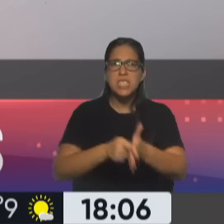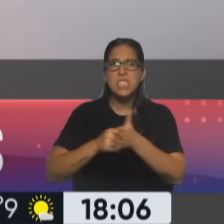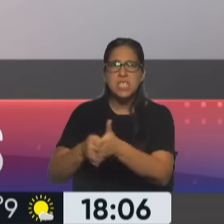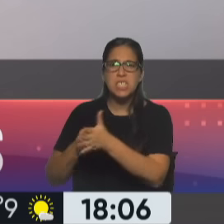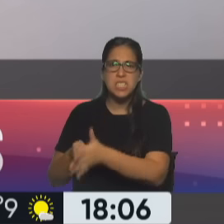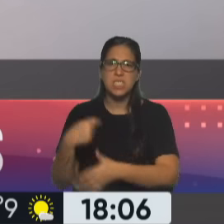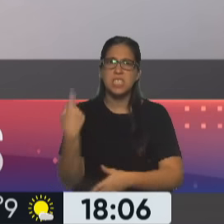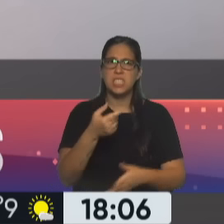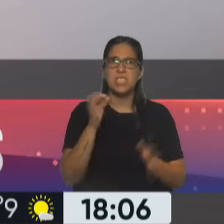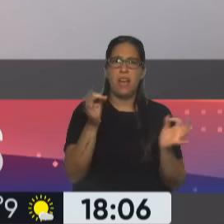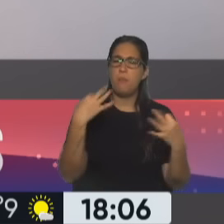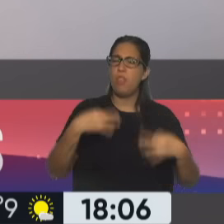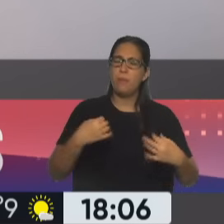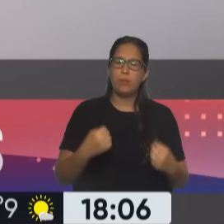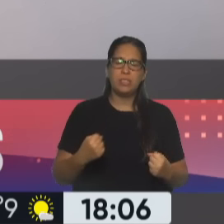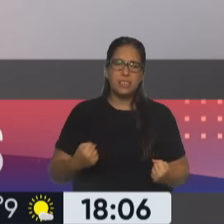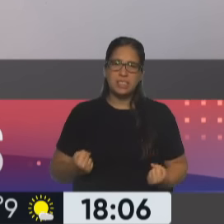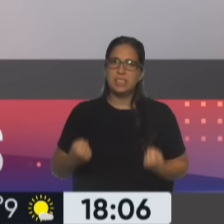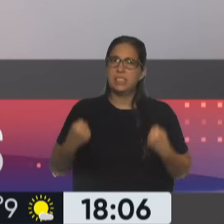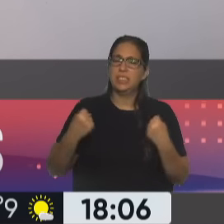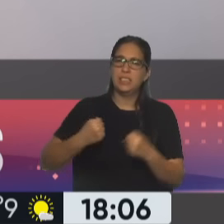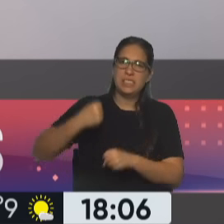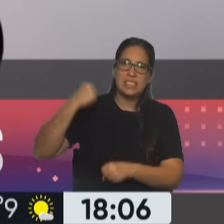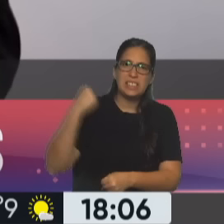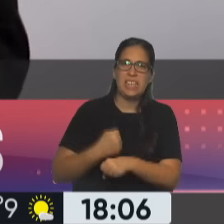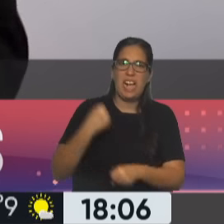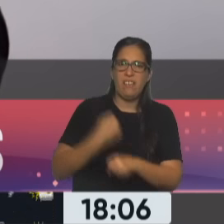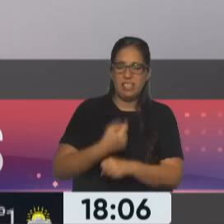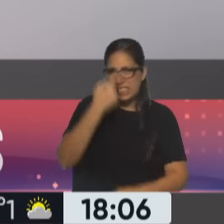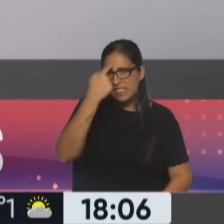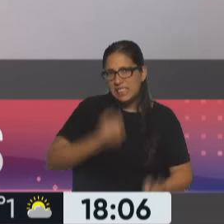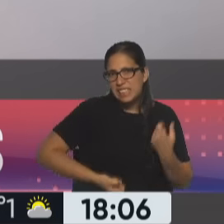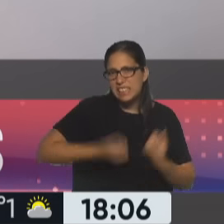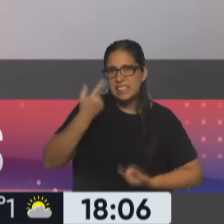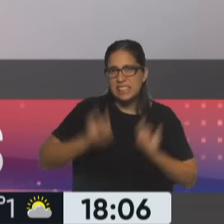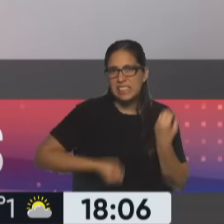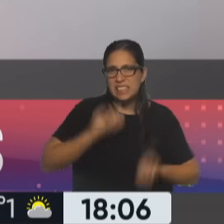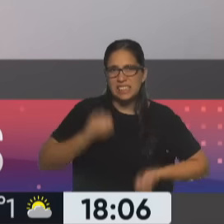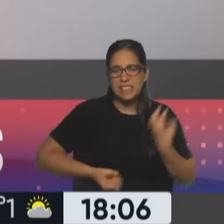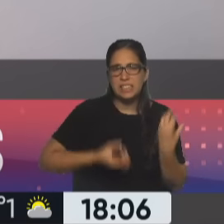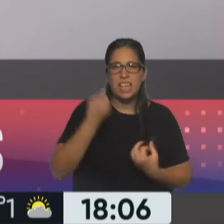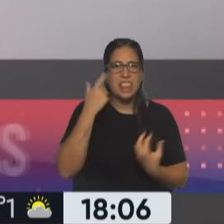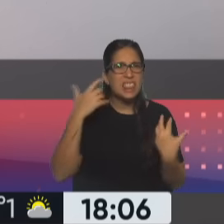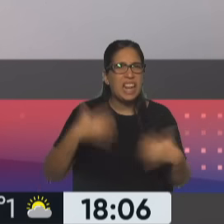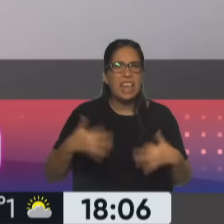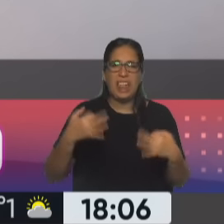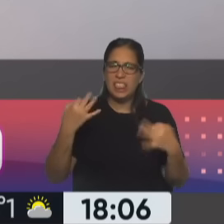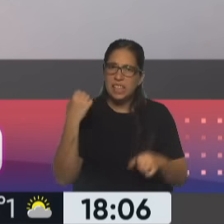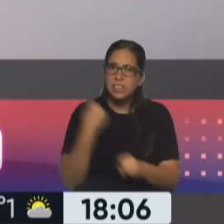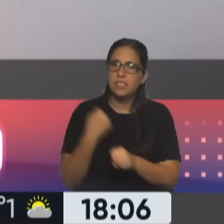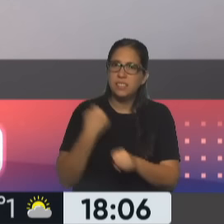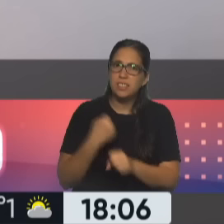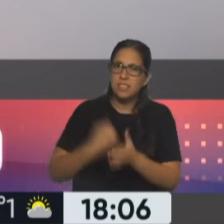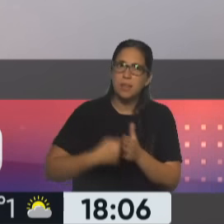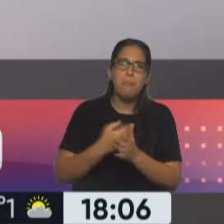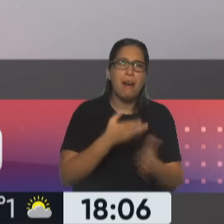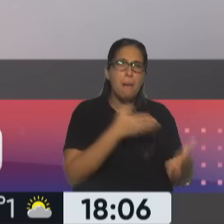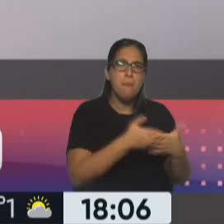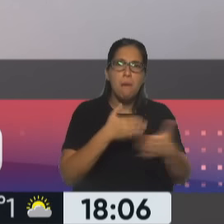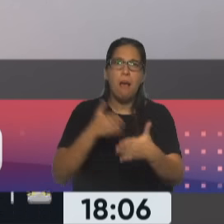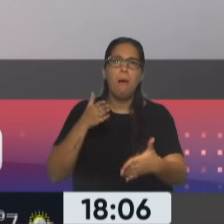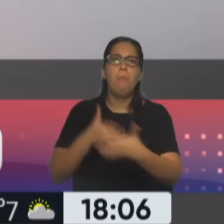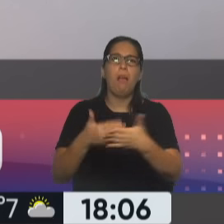hacer un trabajo muy fuerte, muy creativo, muy inteligente para sortear todos esos obstáculos. Pero